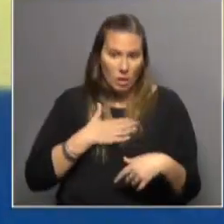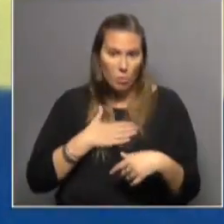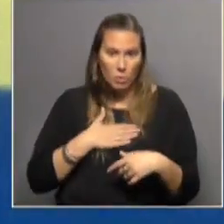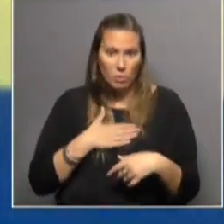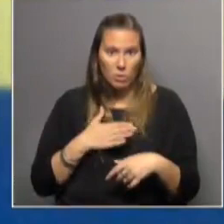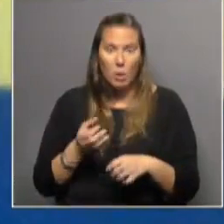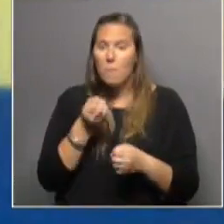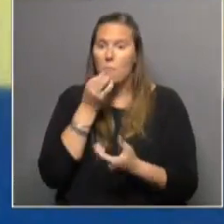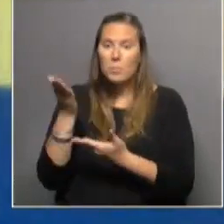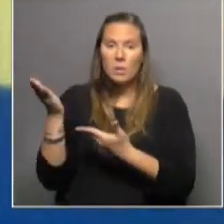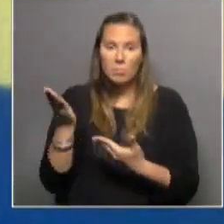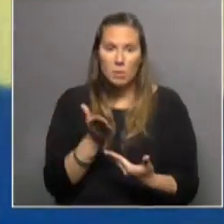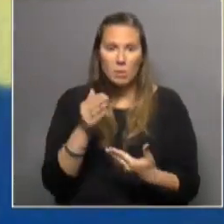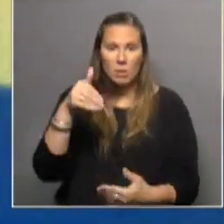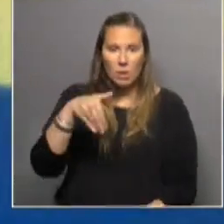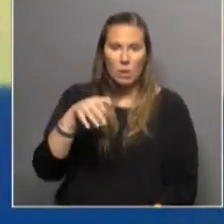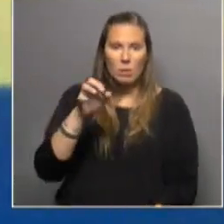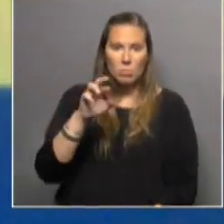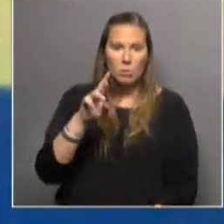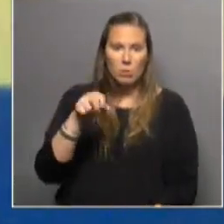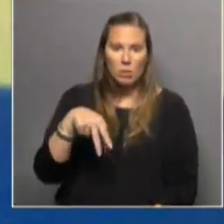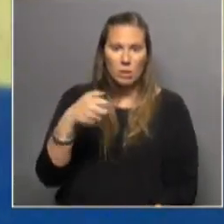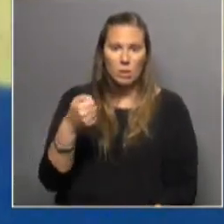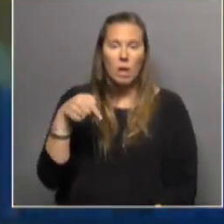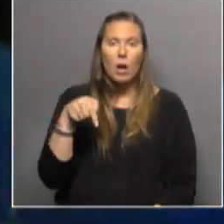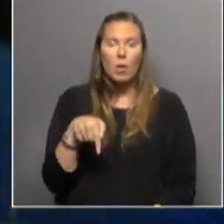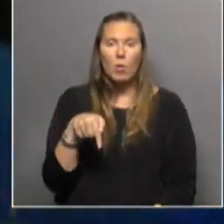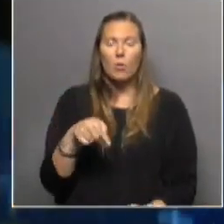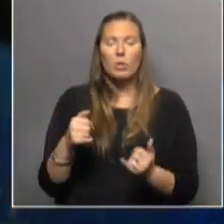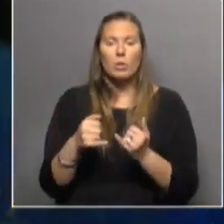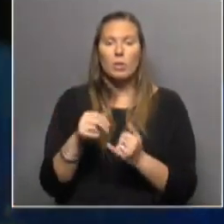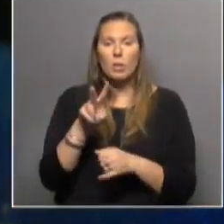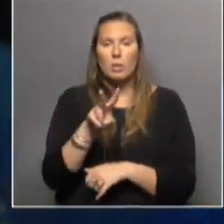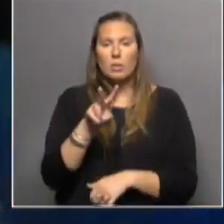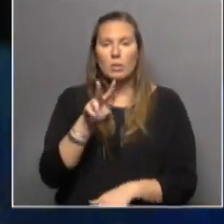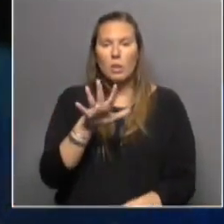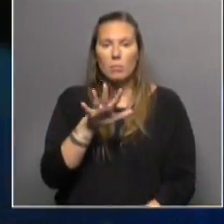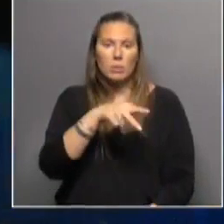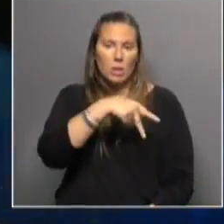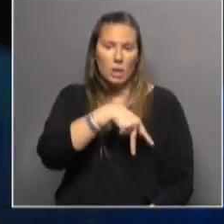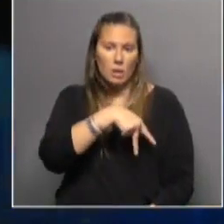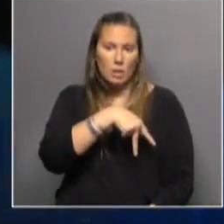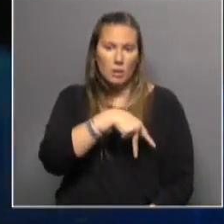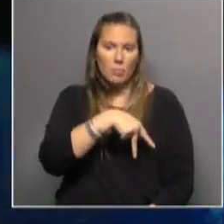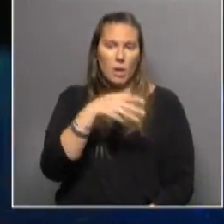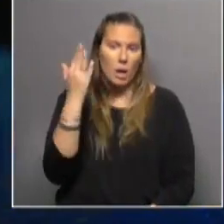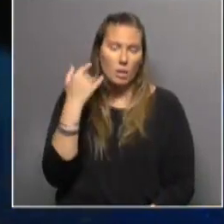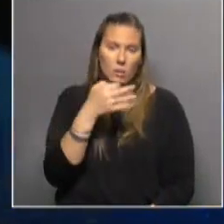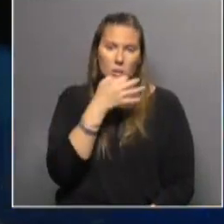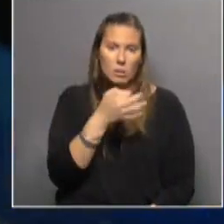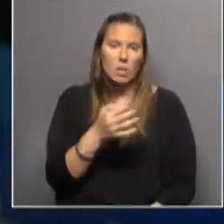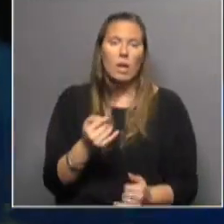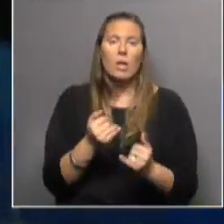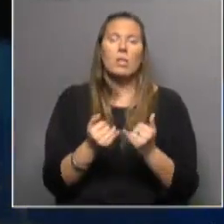le damos la bienvenida a Morena Ferreira? Bueno, porque hoy es el 25N, como les decía al principio, el Día